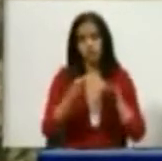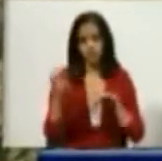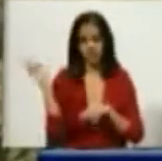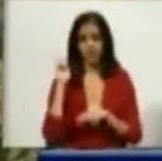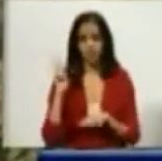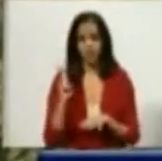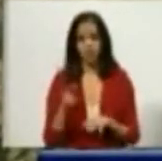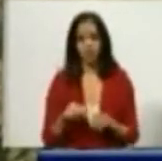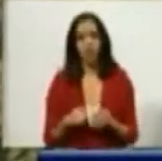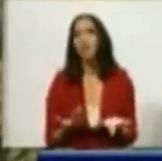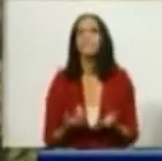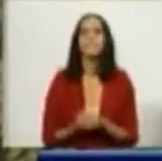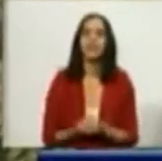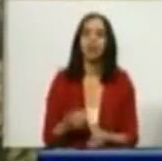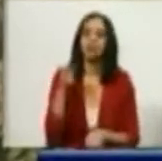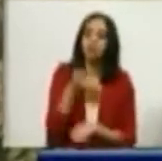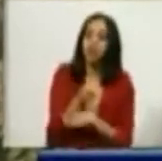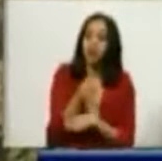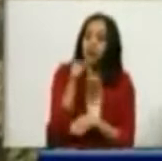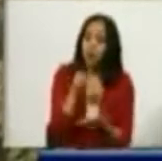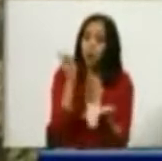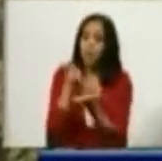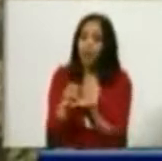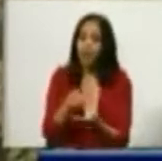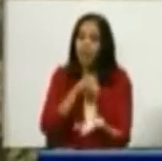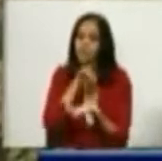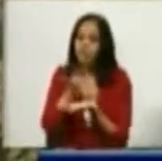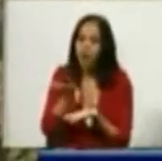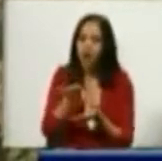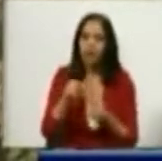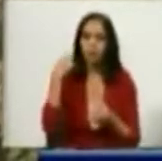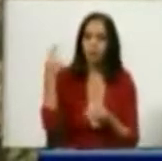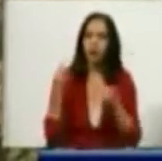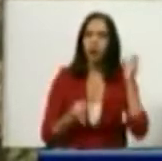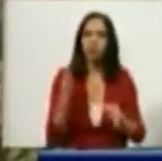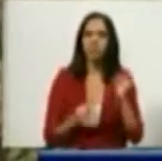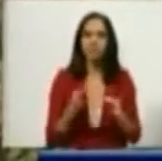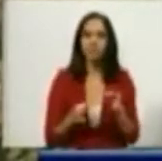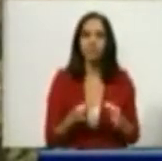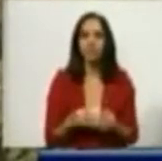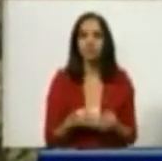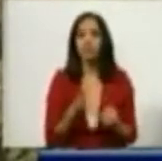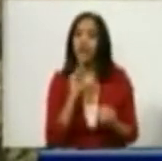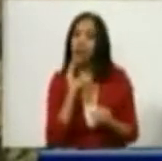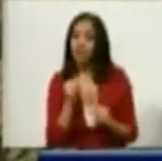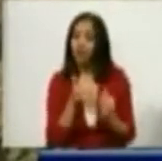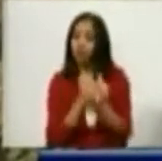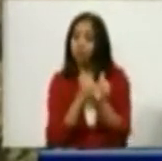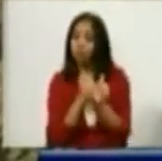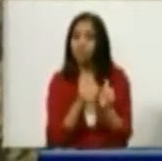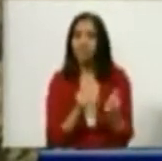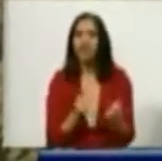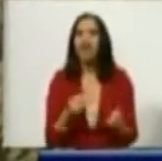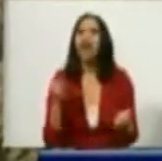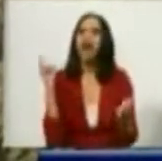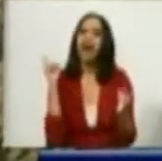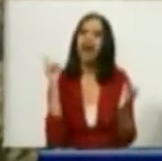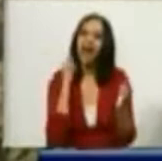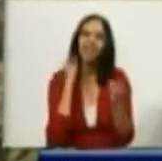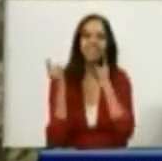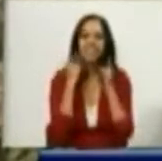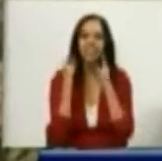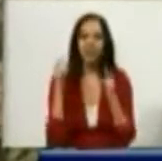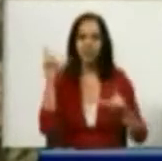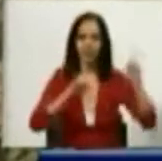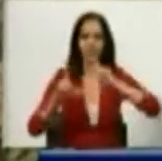Bajo La amenaza de expulsarlos de primero justicia y hasta pactaron tras bastidores activar los laboratorios de guerra sucia los juanipas